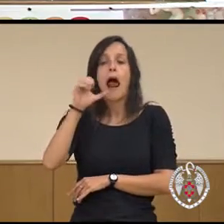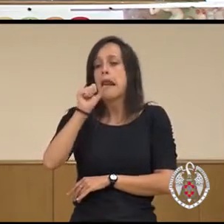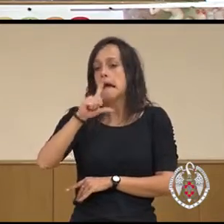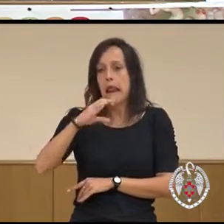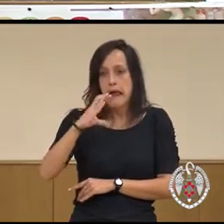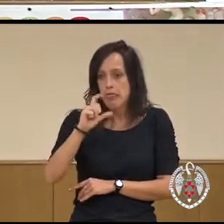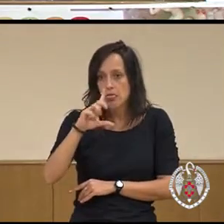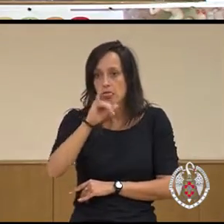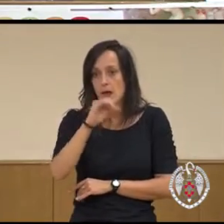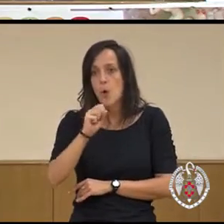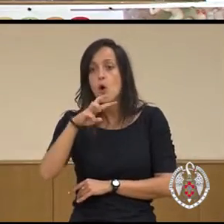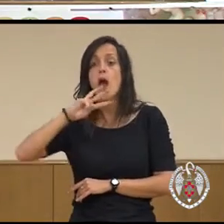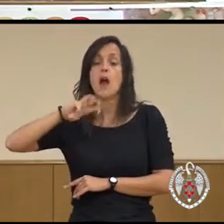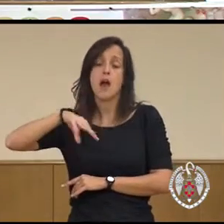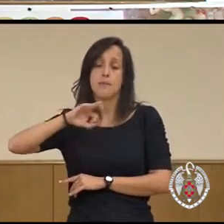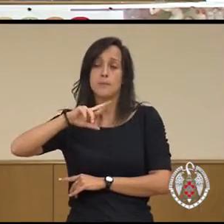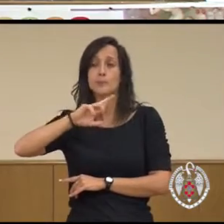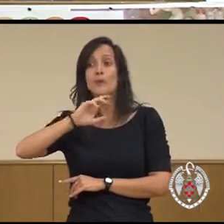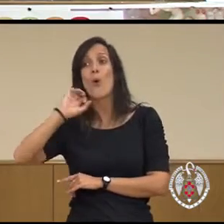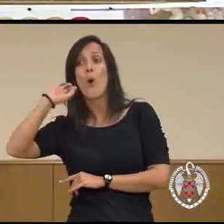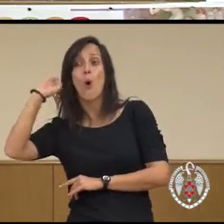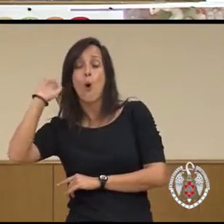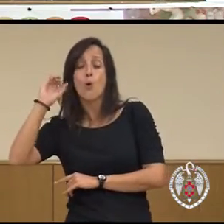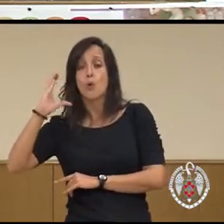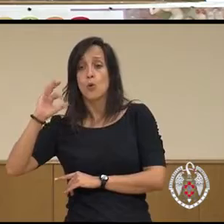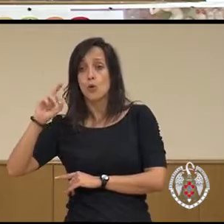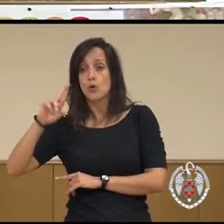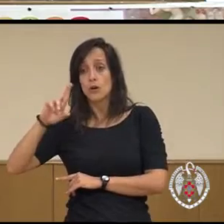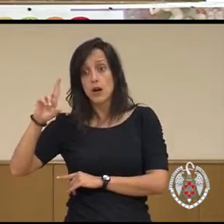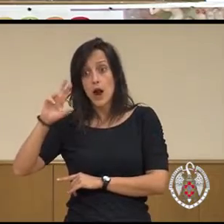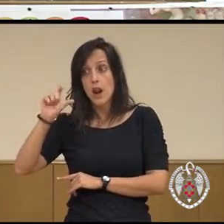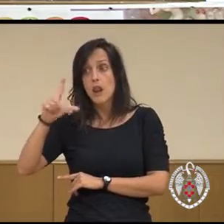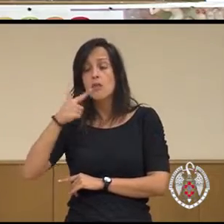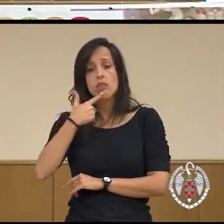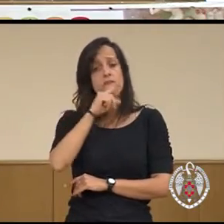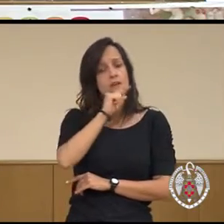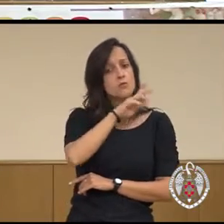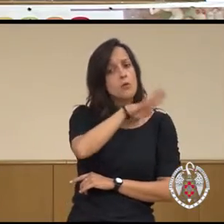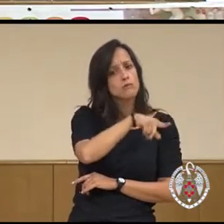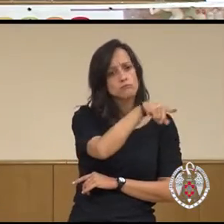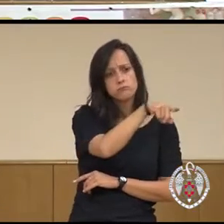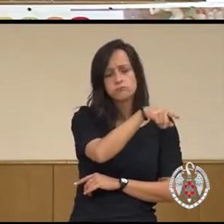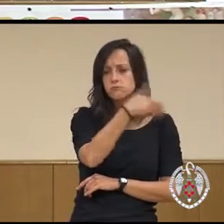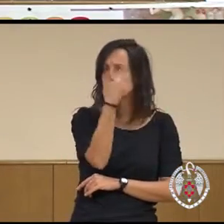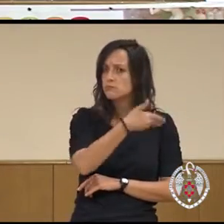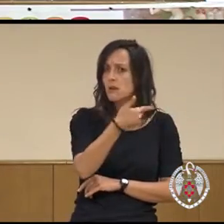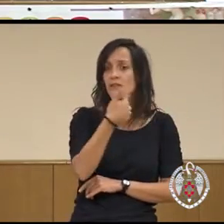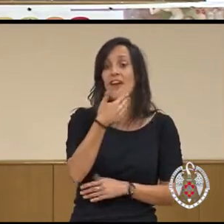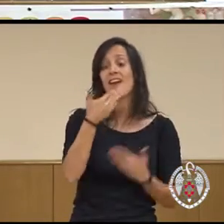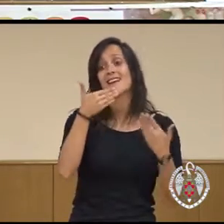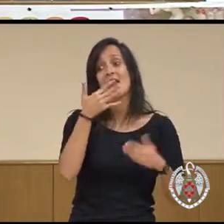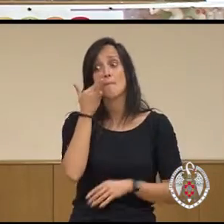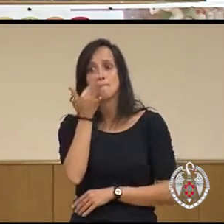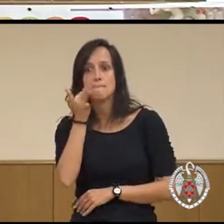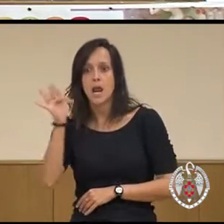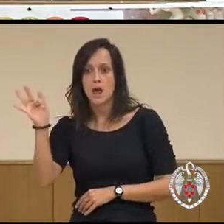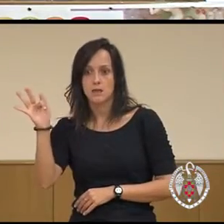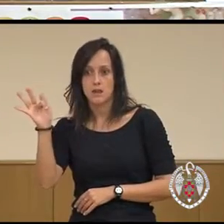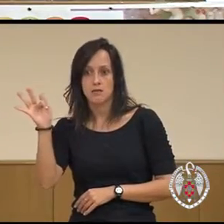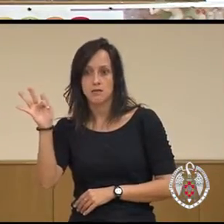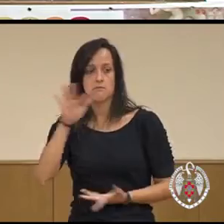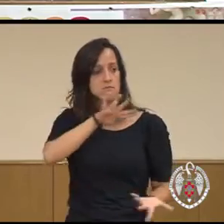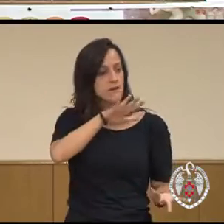Luis Díez del Corral y tantos otros que sí han recuperado la figura de Felipe IV, ha sido porque se lo han encontrado representado por Velázquez. Velázquez salva a su mundo y